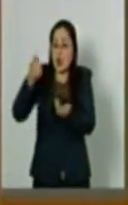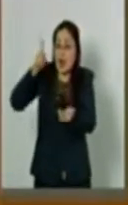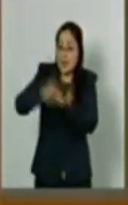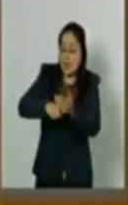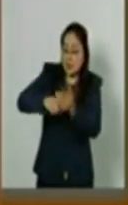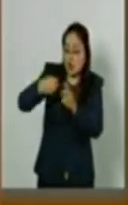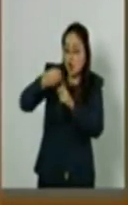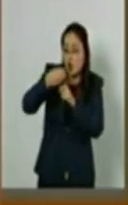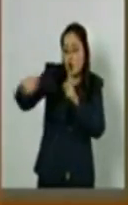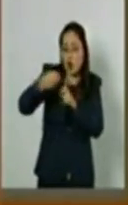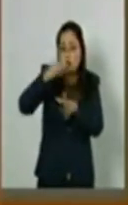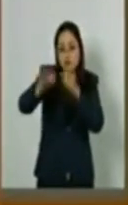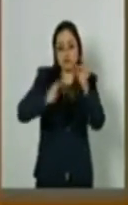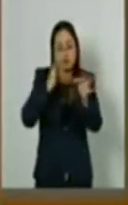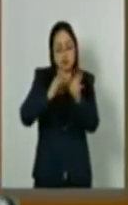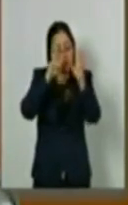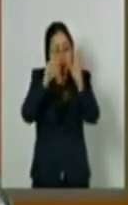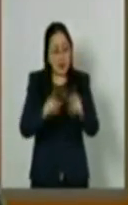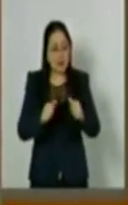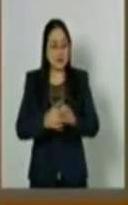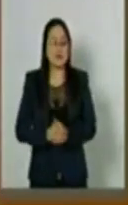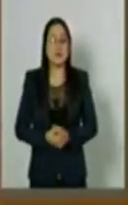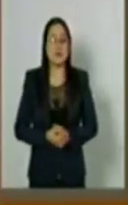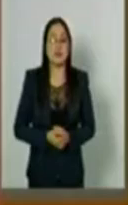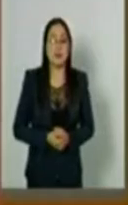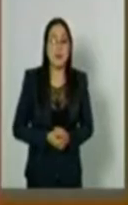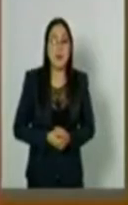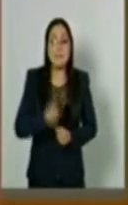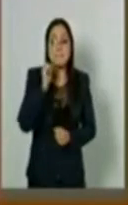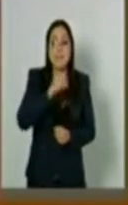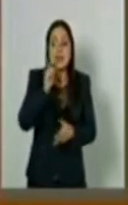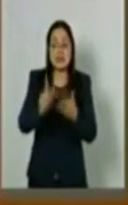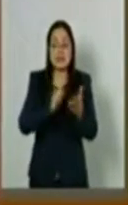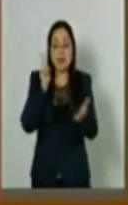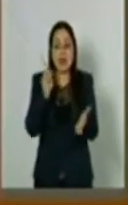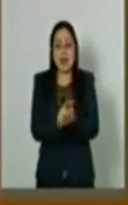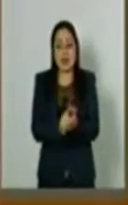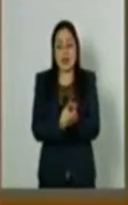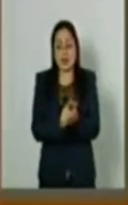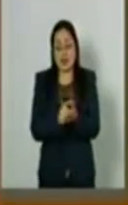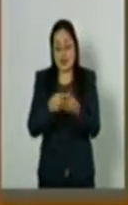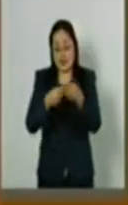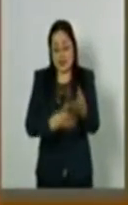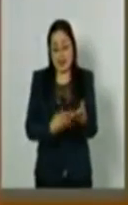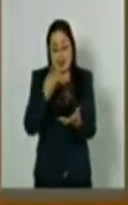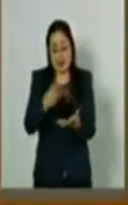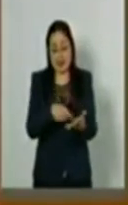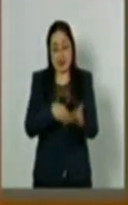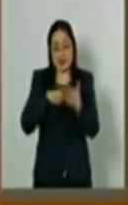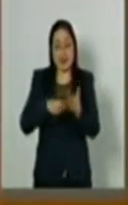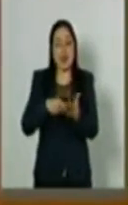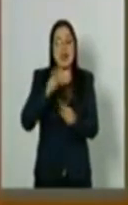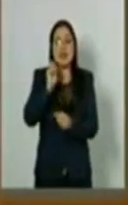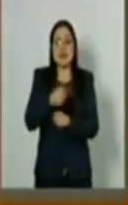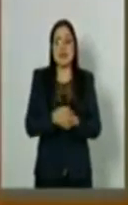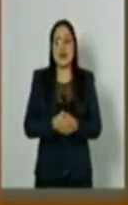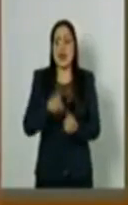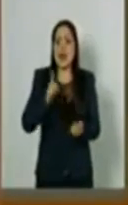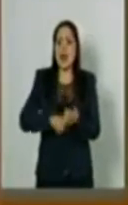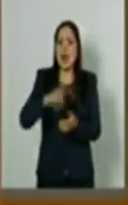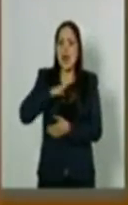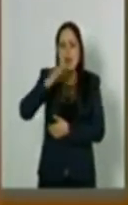interior. Desde el mismo ordenamiento jurídico notamos la existencia de un